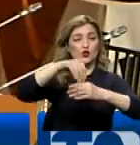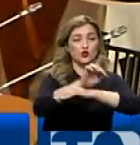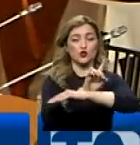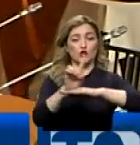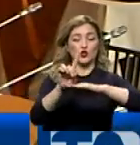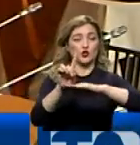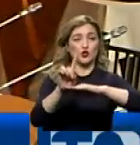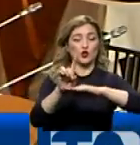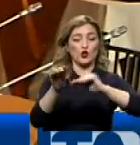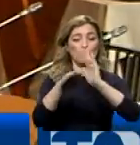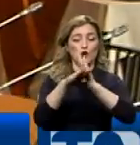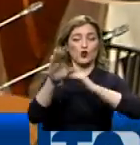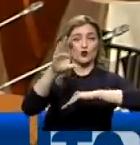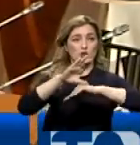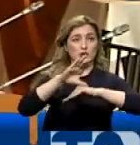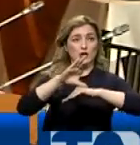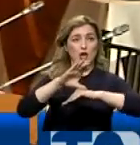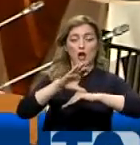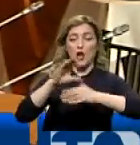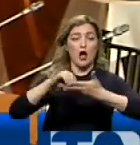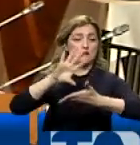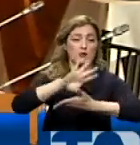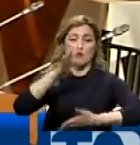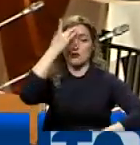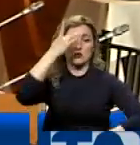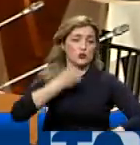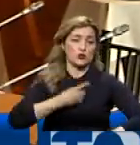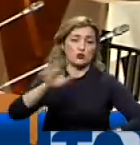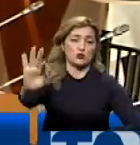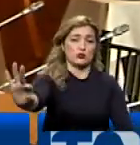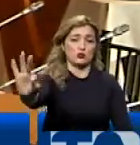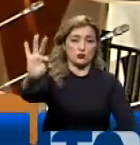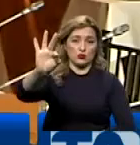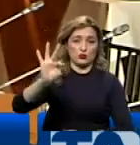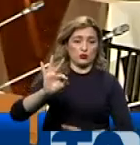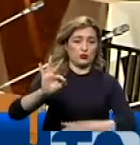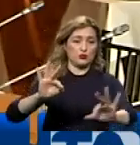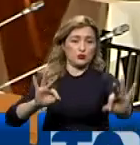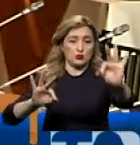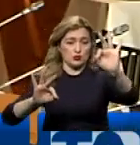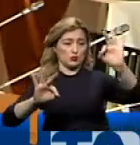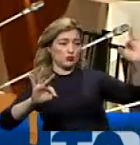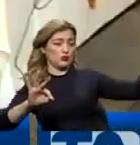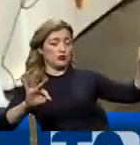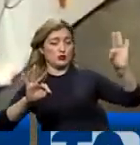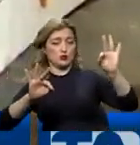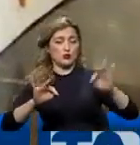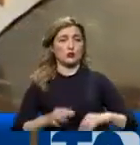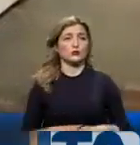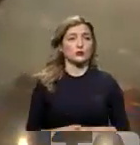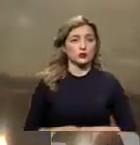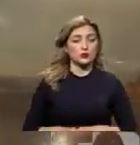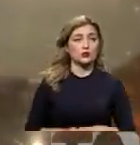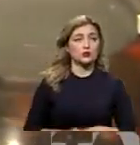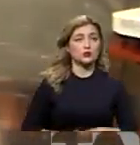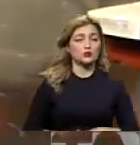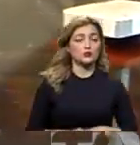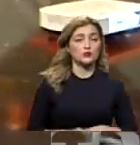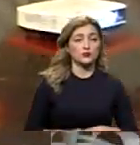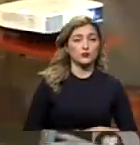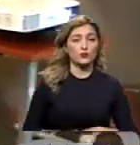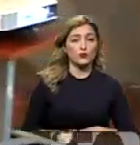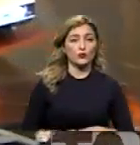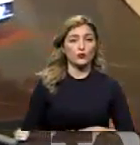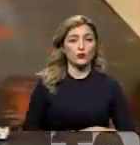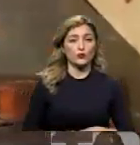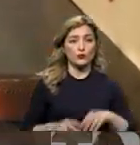directorio y la Asamblea escoja. Se habría un directorio un poco más independiente. Además, creen que se